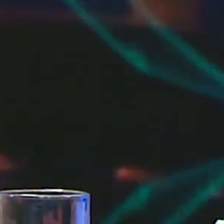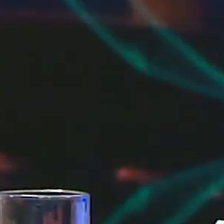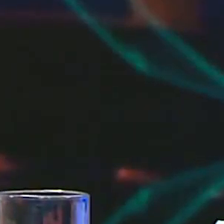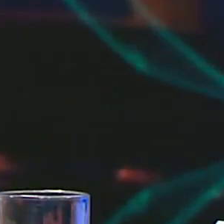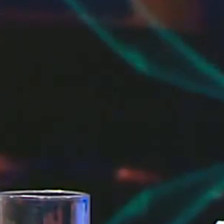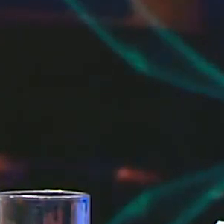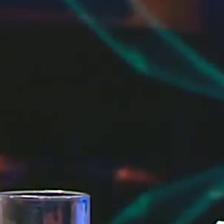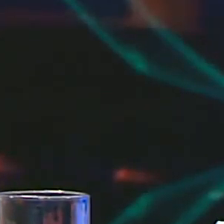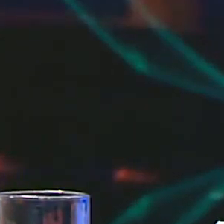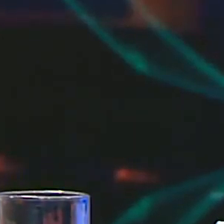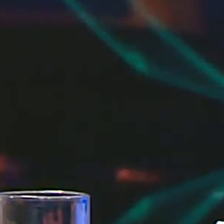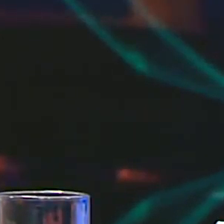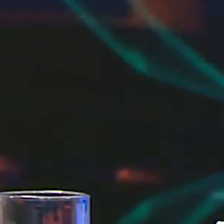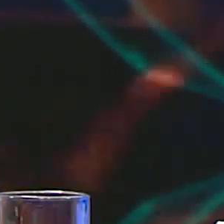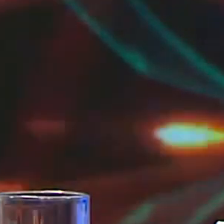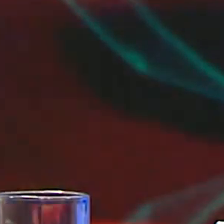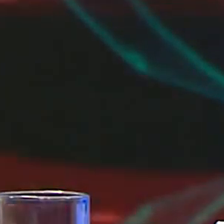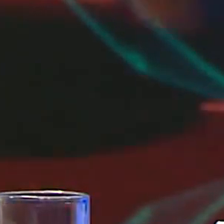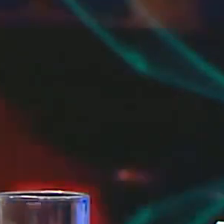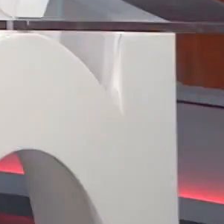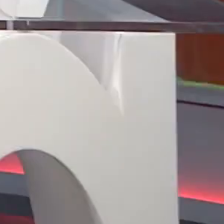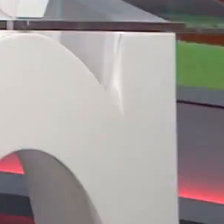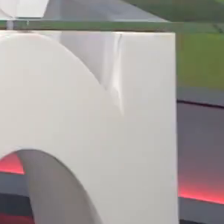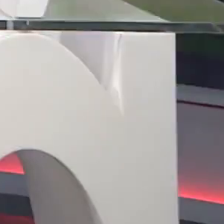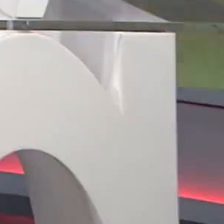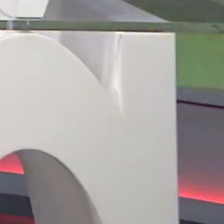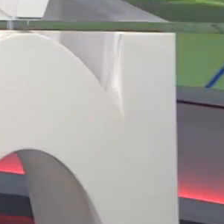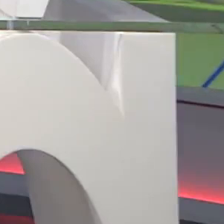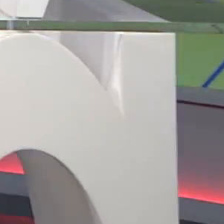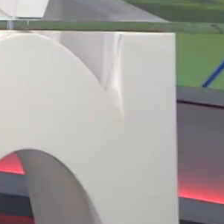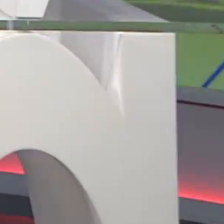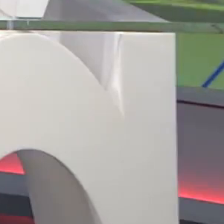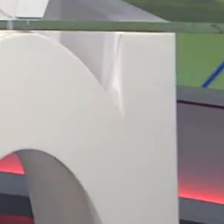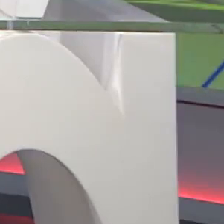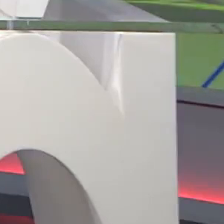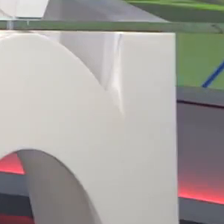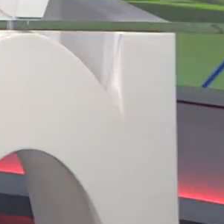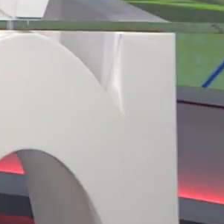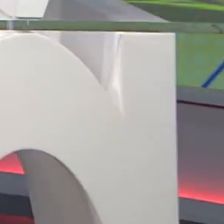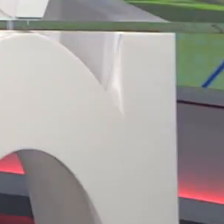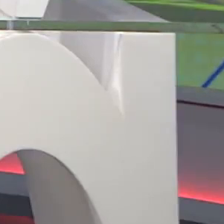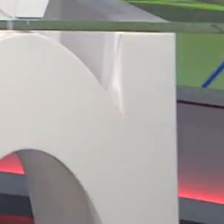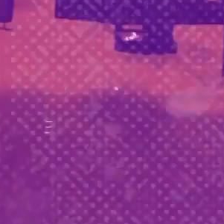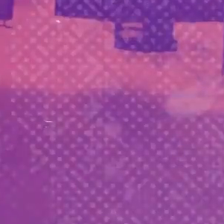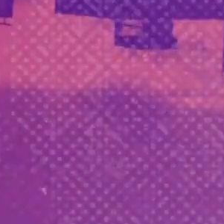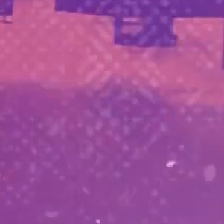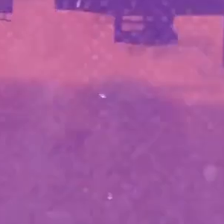es verdad, del que también estuvimos hablando, así que genial. Y bueno, me parece que ya nos sumergimos en la nota con Jorge Nasser.